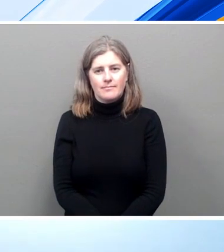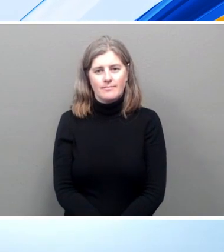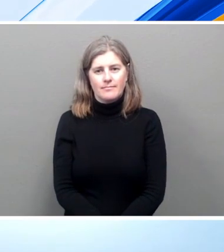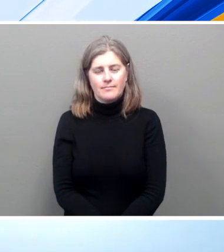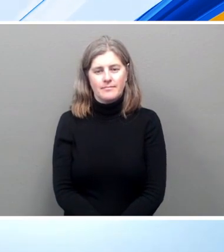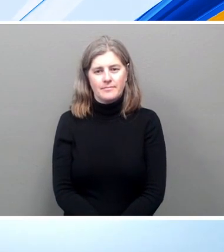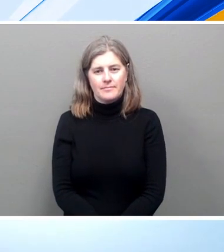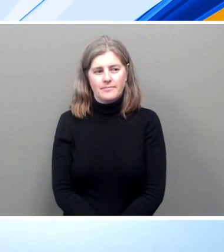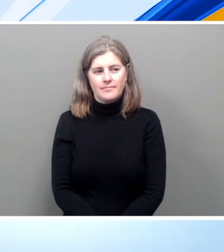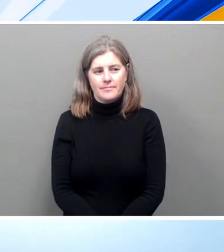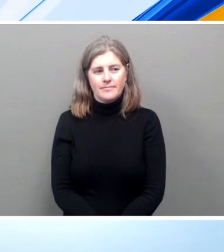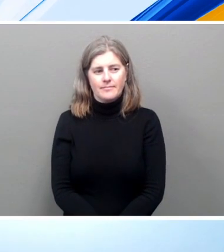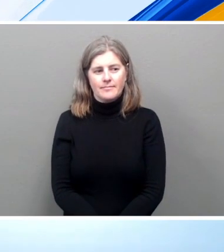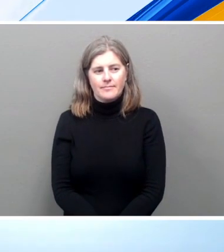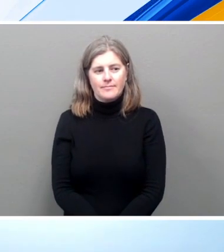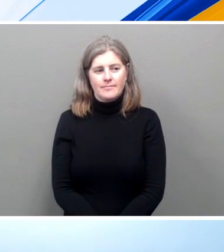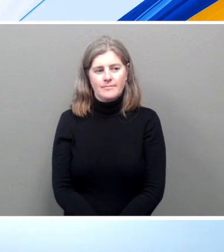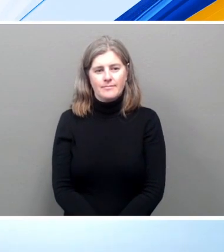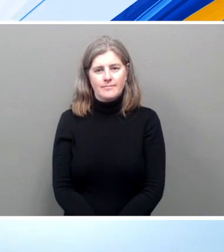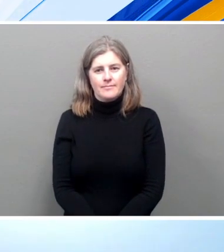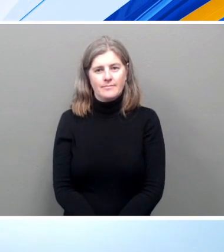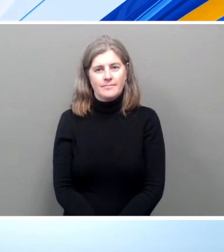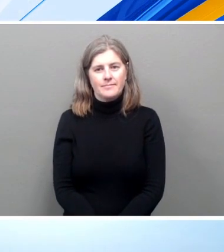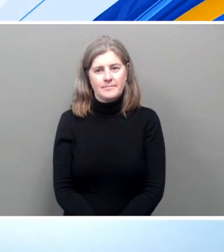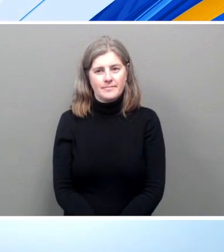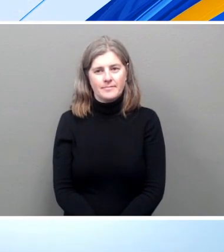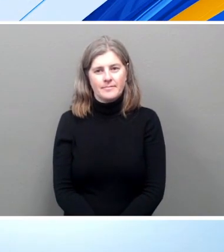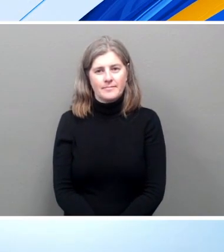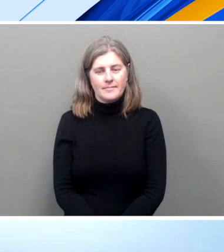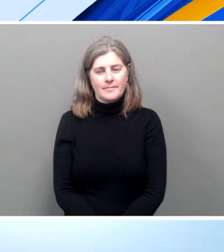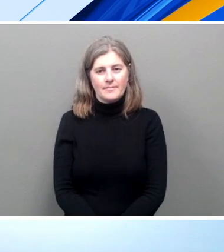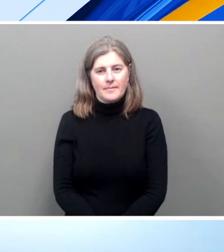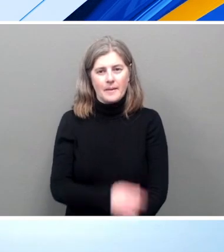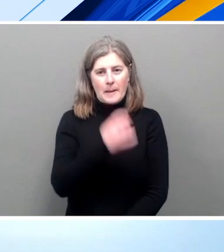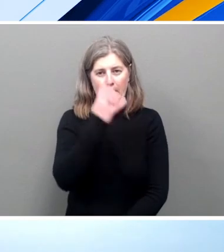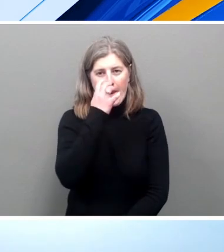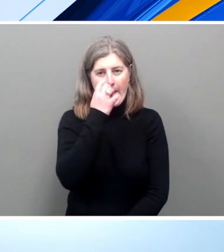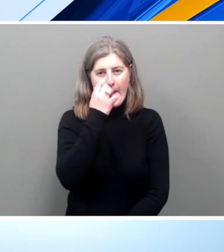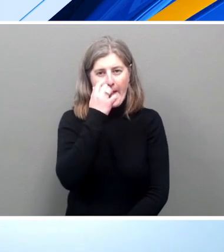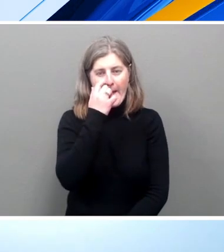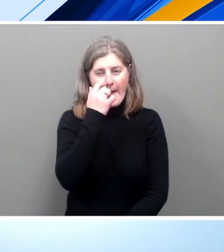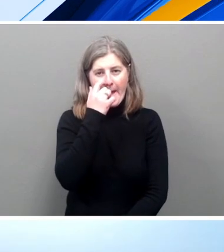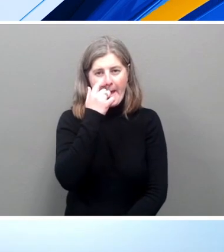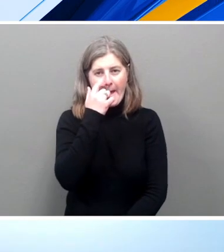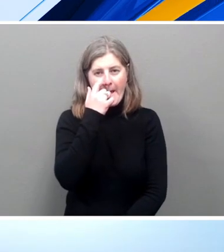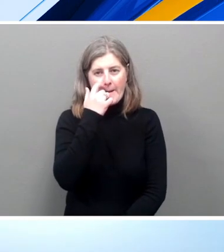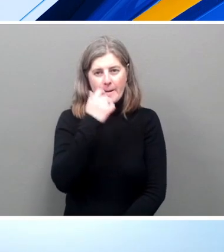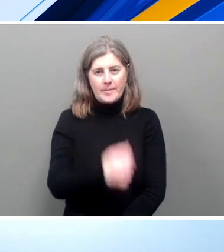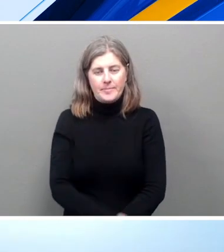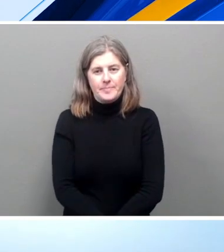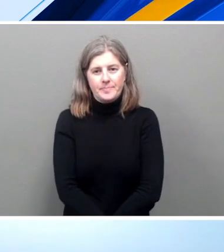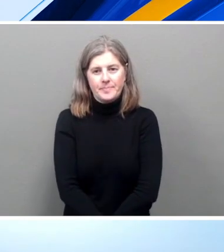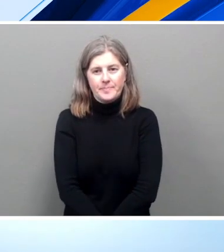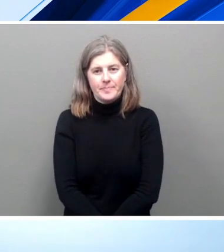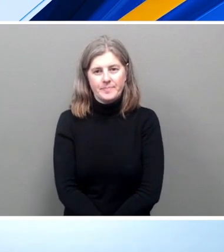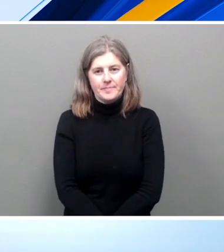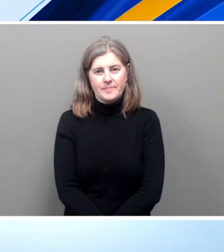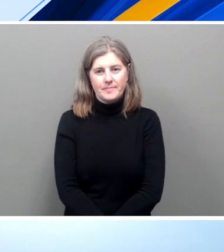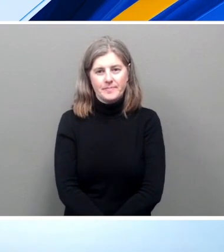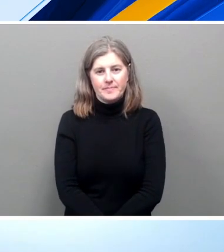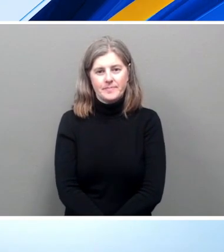la otra pregunta, ¿qué medidas se van a tomar para evitar que esta variable se propague en